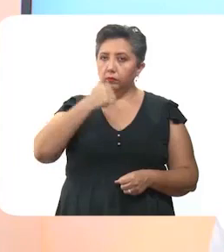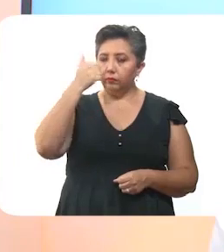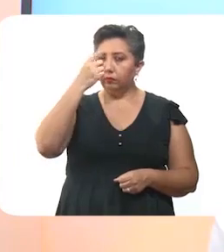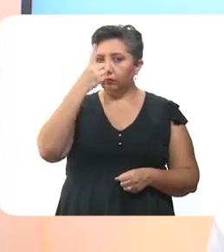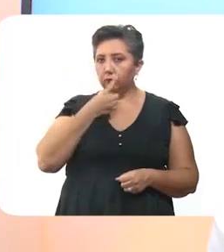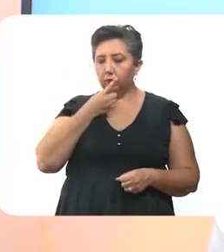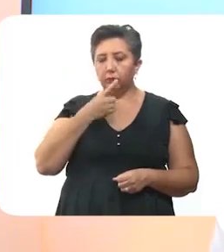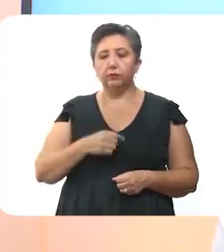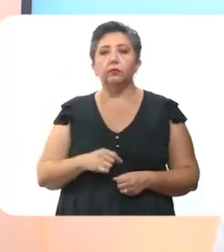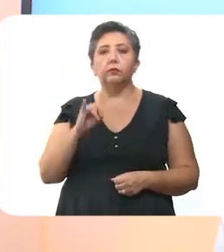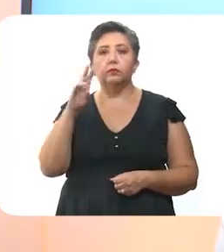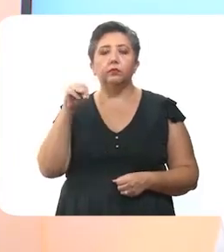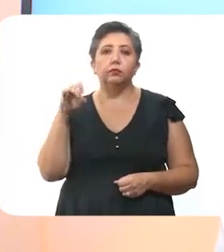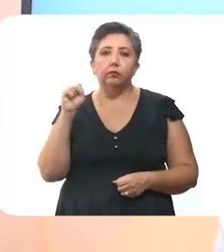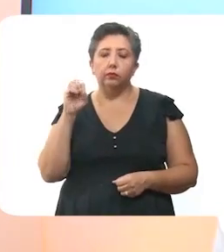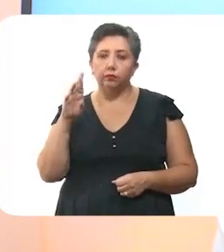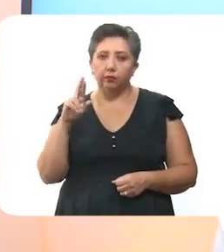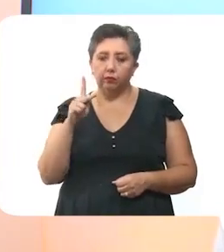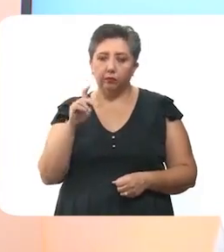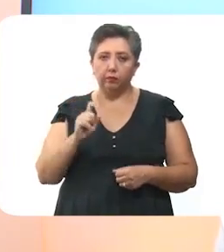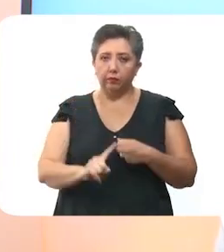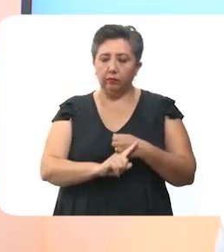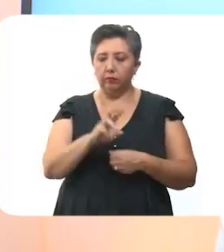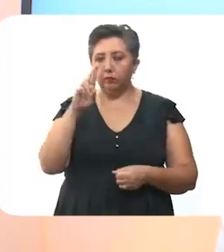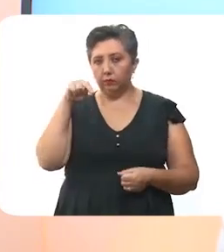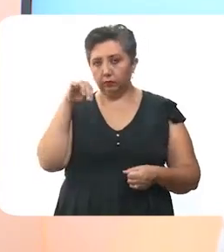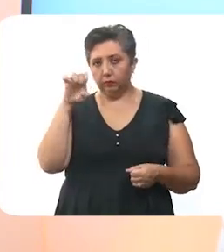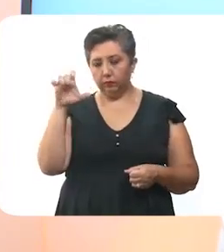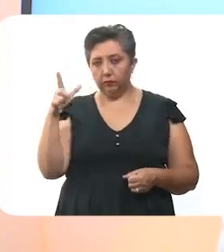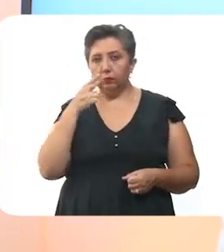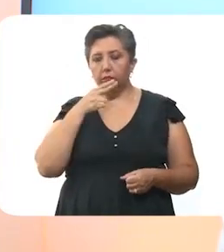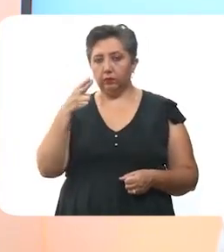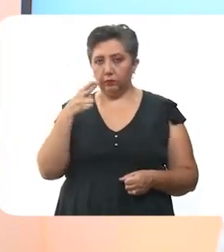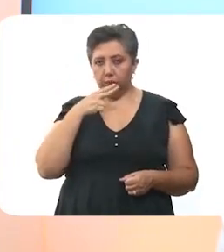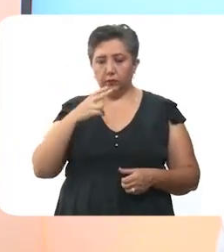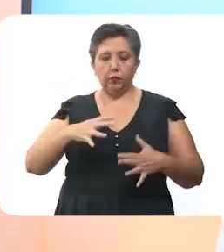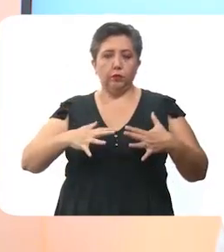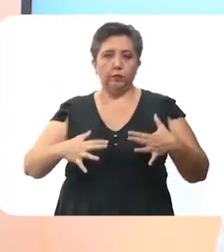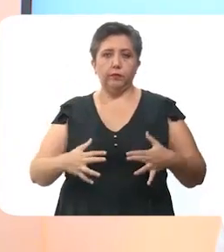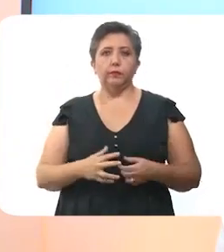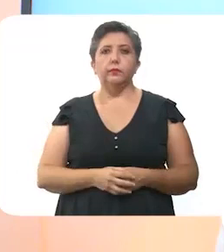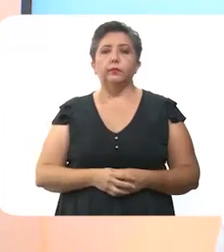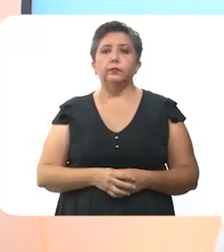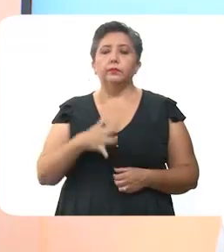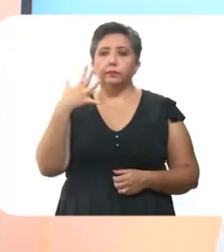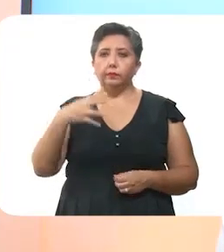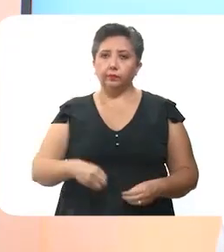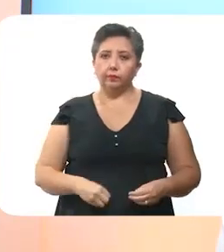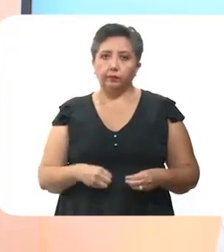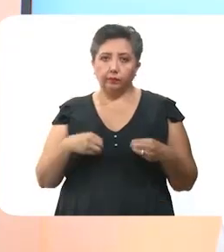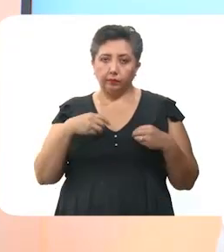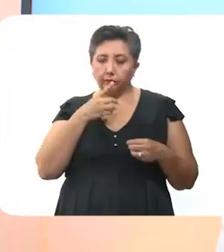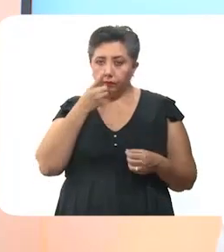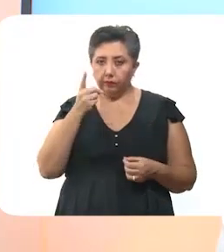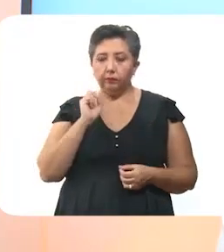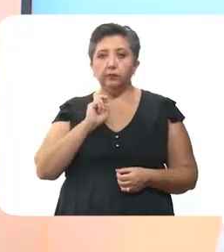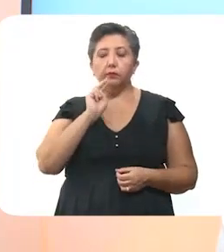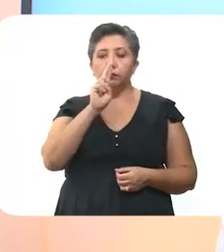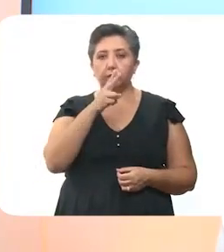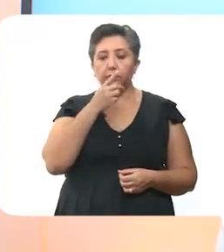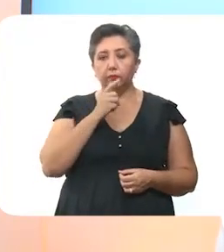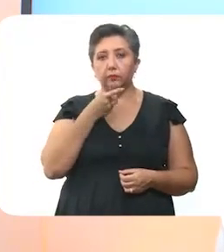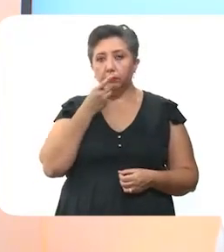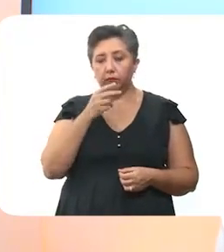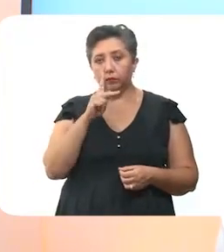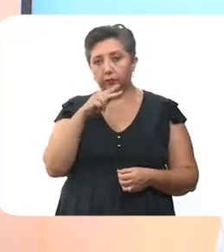arterial, diabetes, inmunosupresión, insuficiencia renal crónica, tabaquismo y obesidad. 5 de ellos residían en Mérida, 2